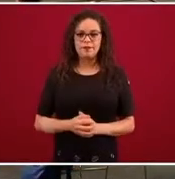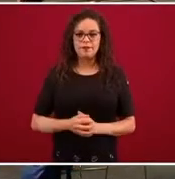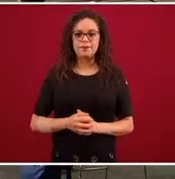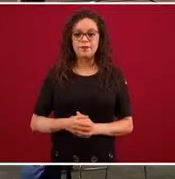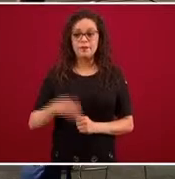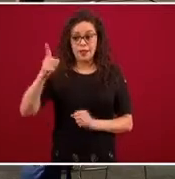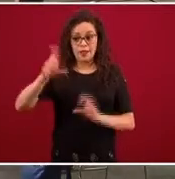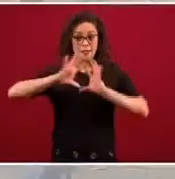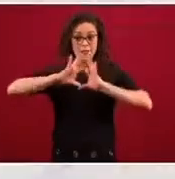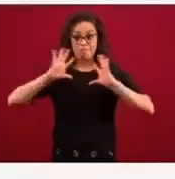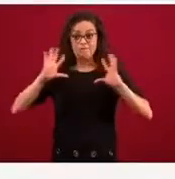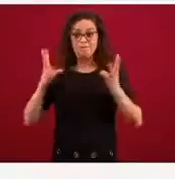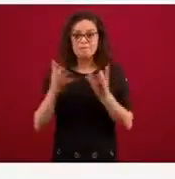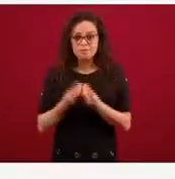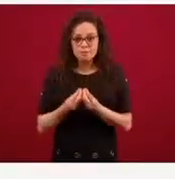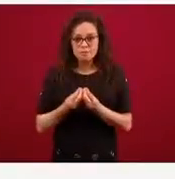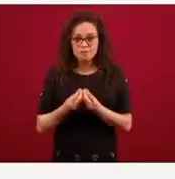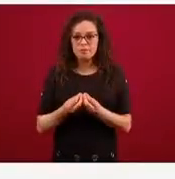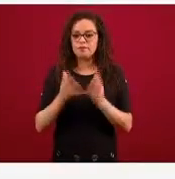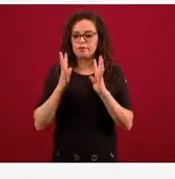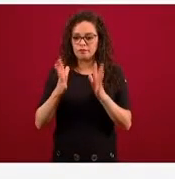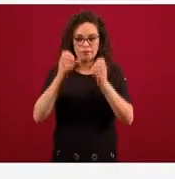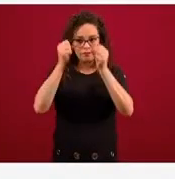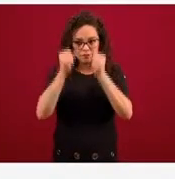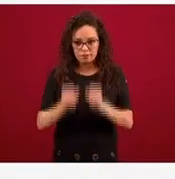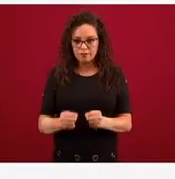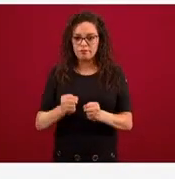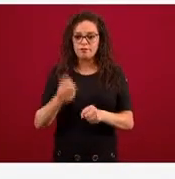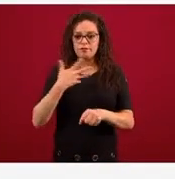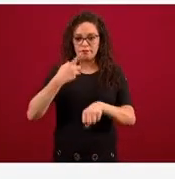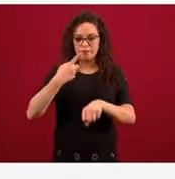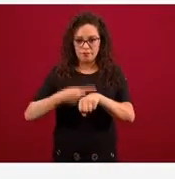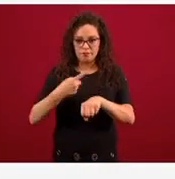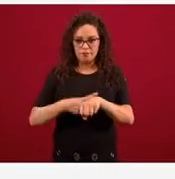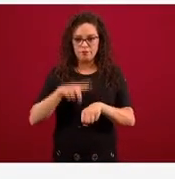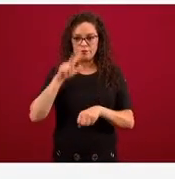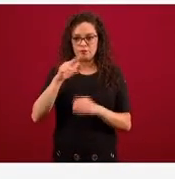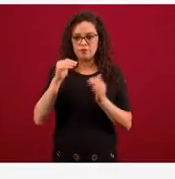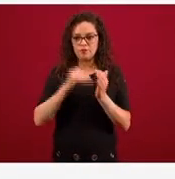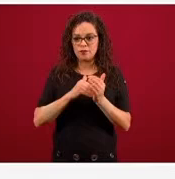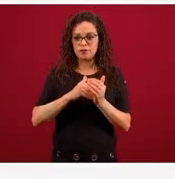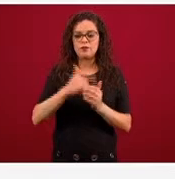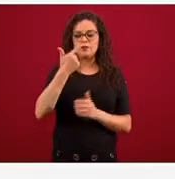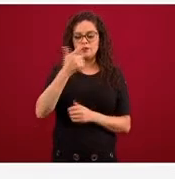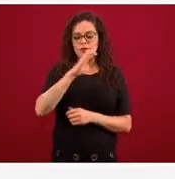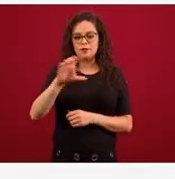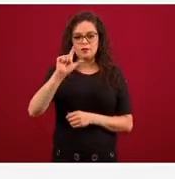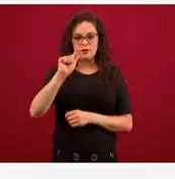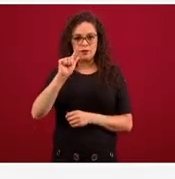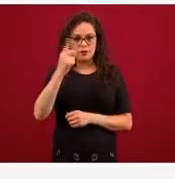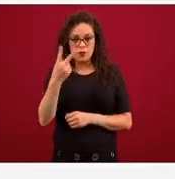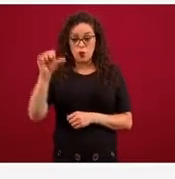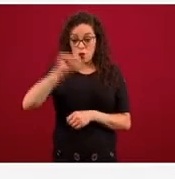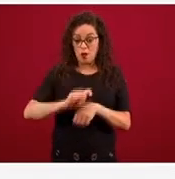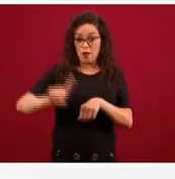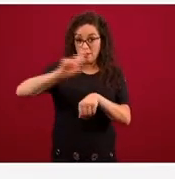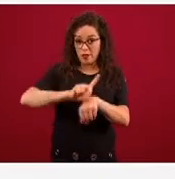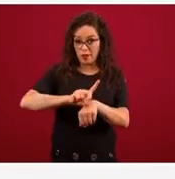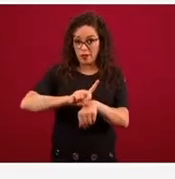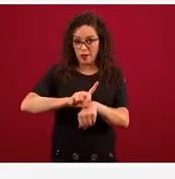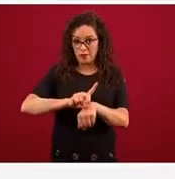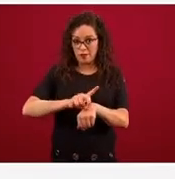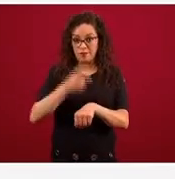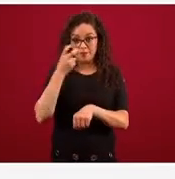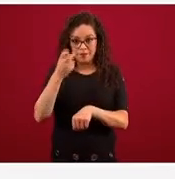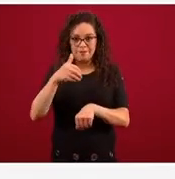nuestra carga cumulative acumulada de load casos of confirmados, confirmed los cases. We have 8.772 el día de hoy. 8,772 En las today. últimas And in the 24 last horas sí